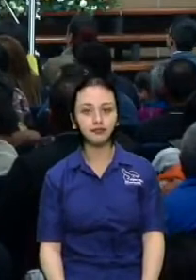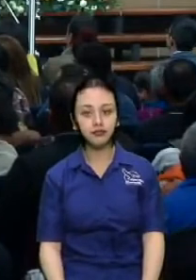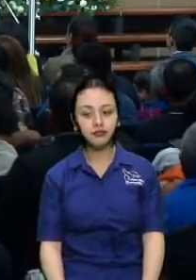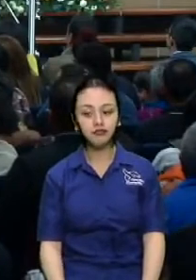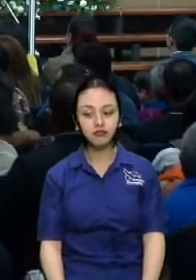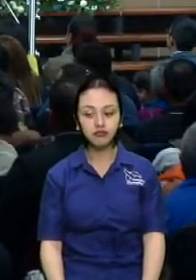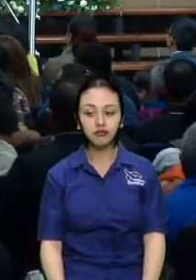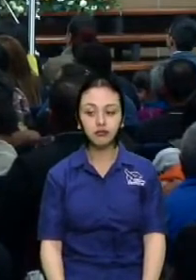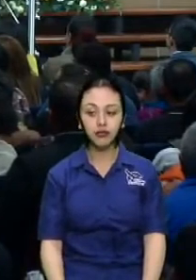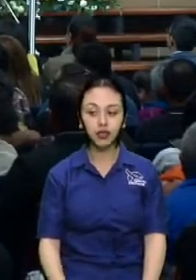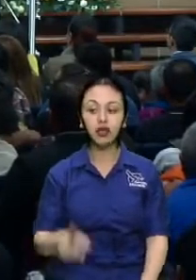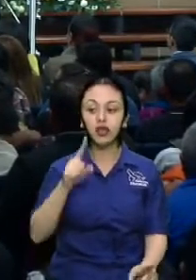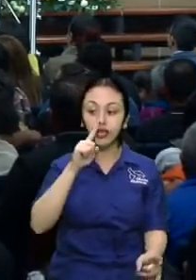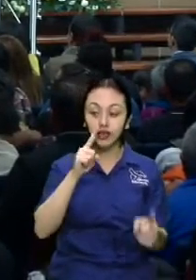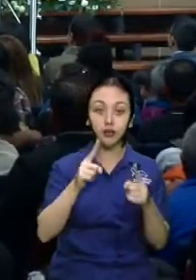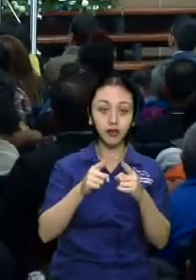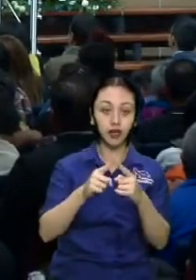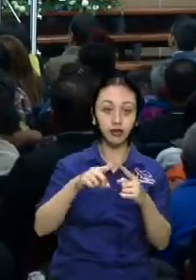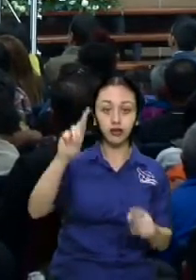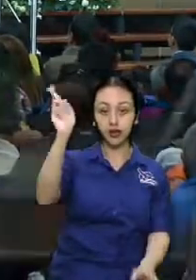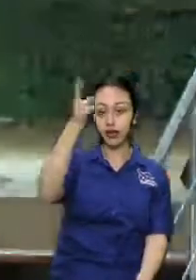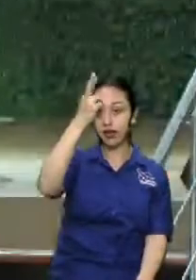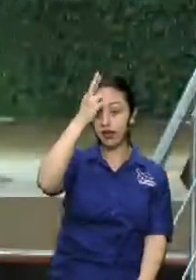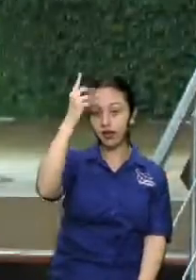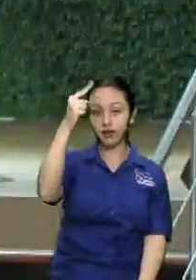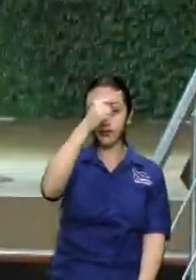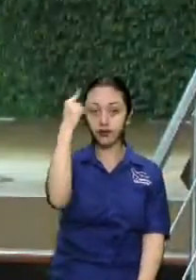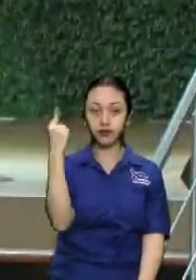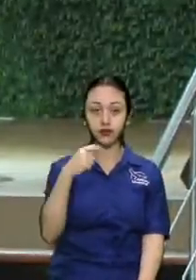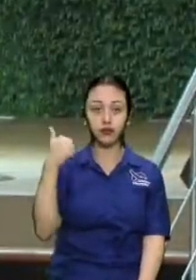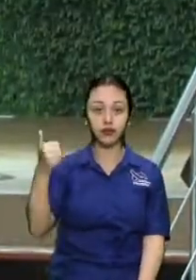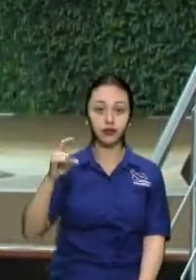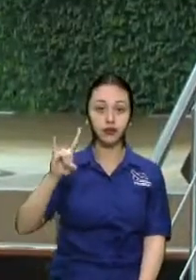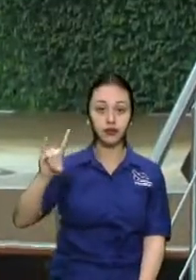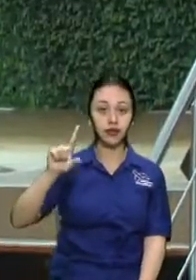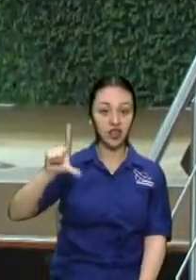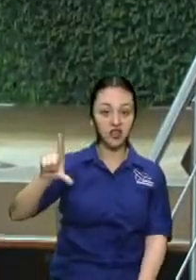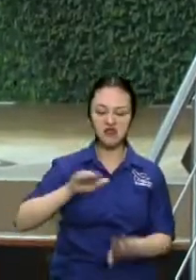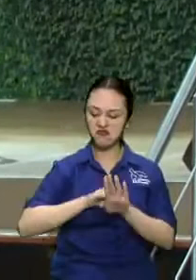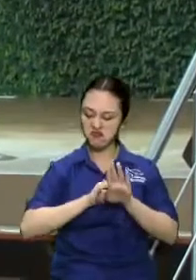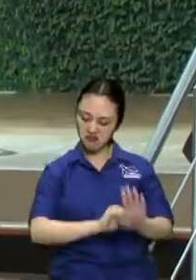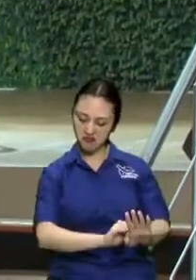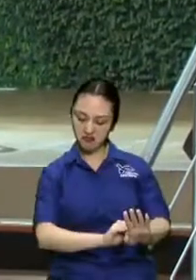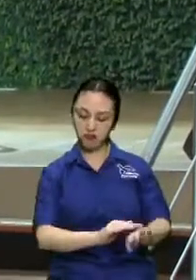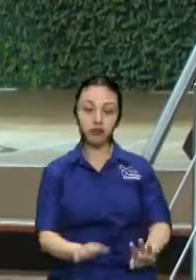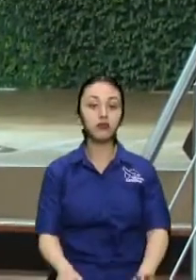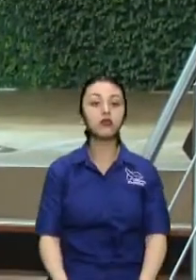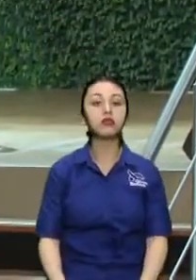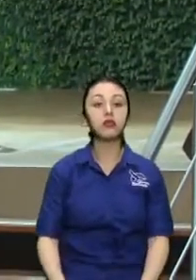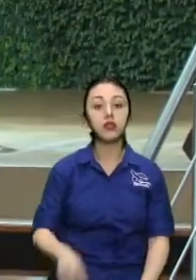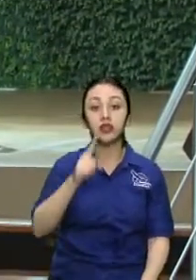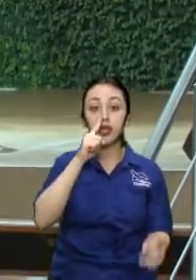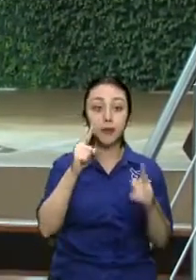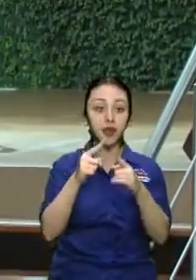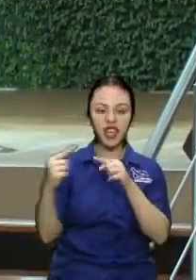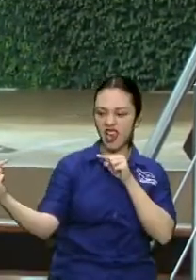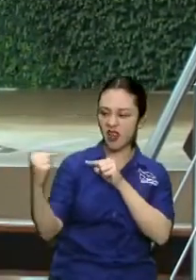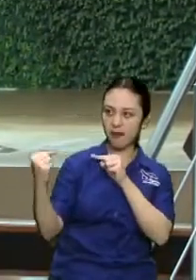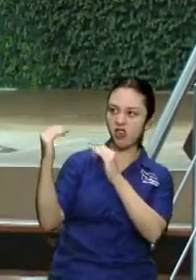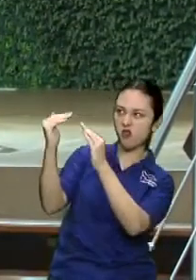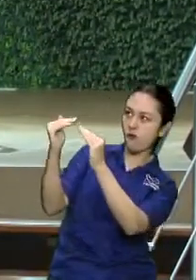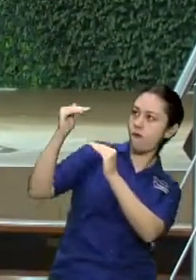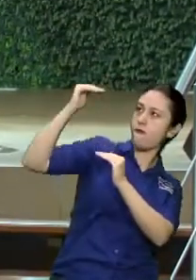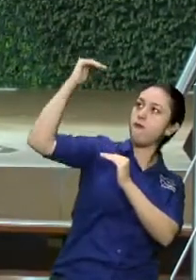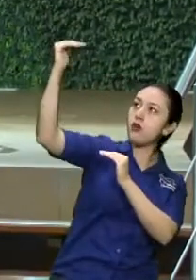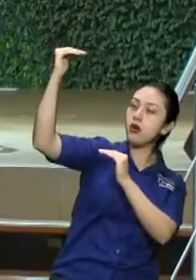Lo menospreció Saúl, él es guerrero. Lo menospreció Goliat. ¿Por qué vienes a mí con palos?